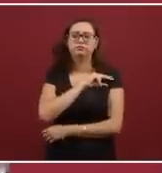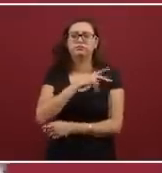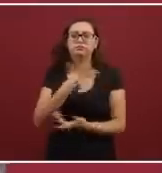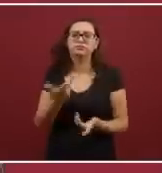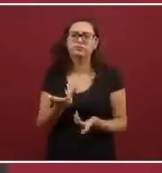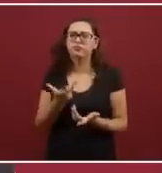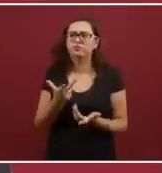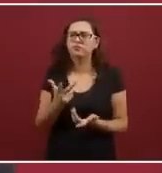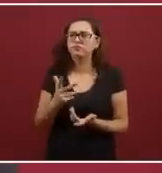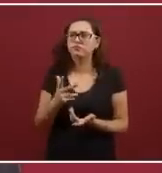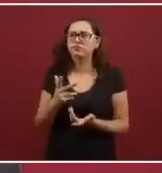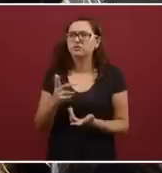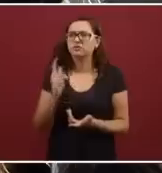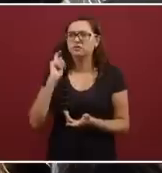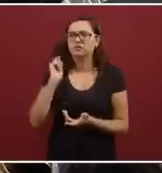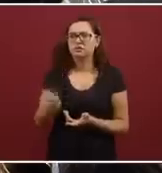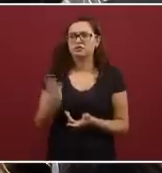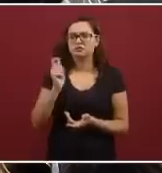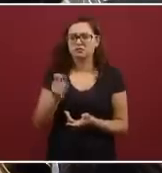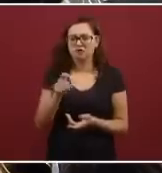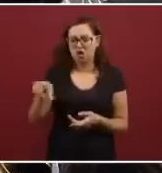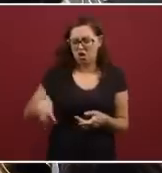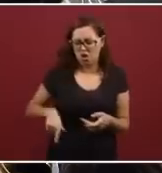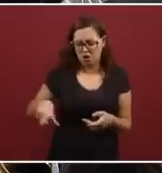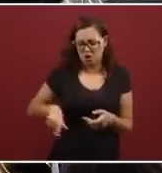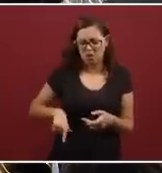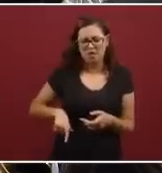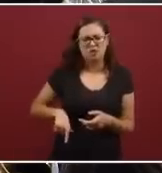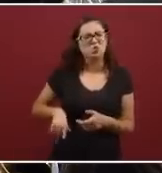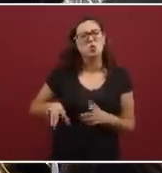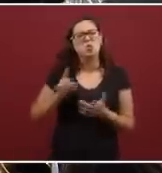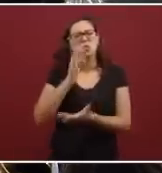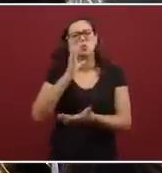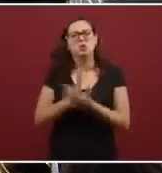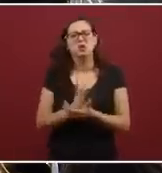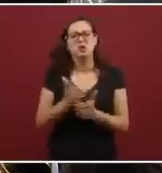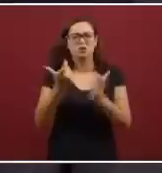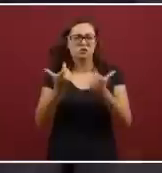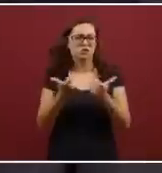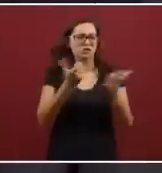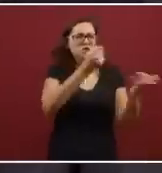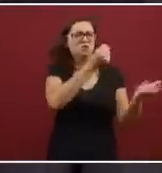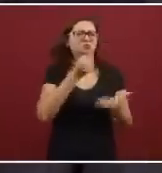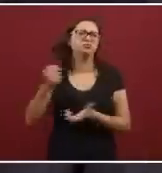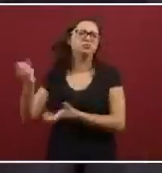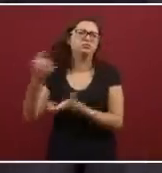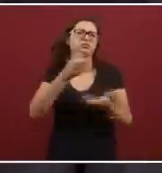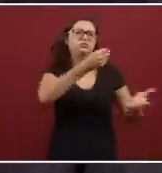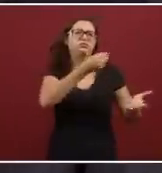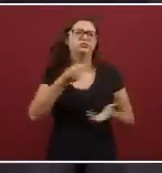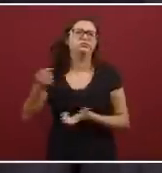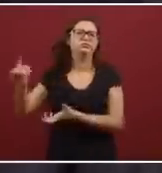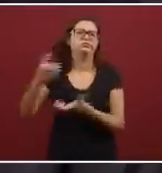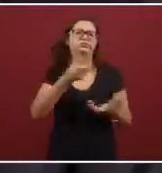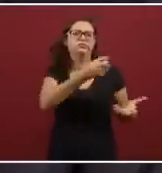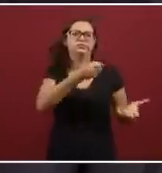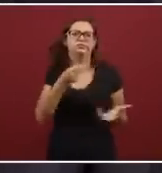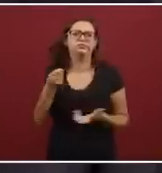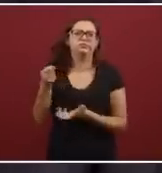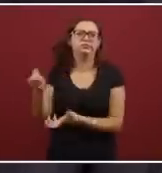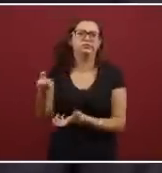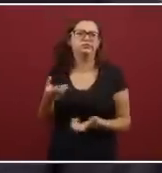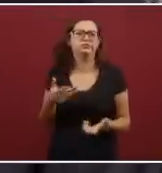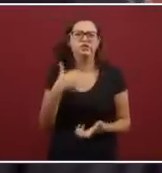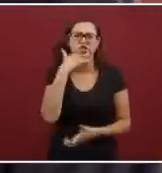dejar al Estado simplemente como facilitador de la corrupción y sus